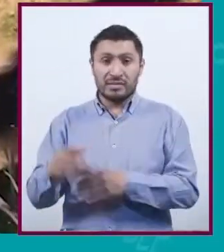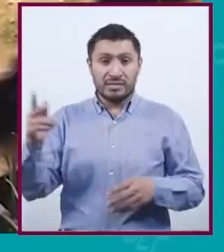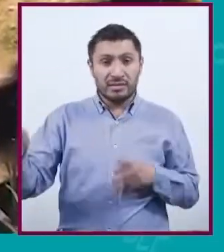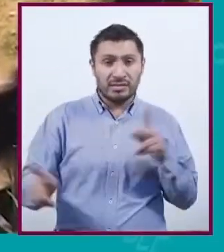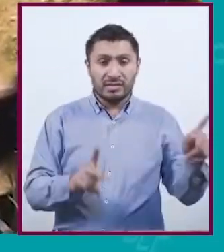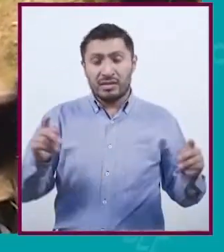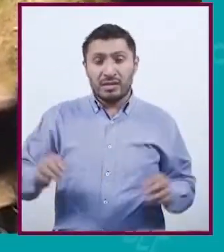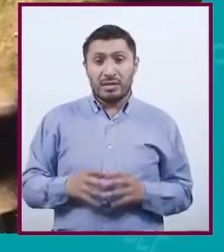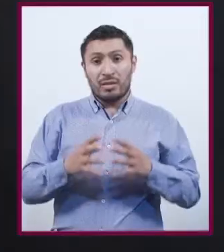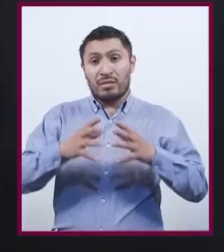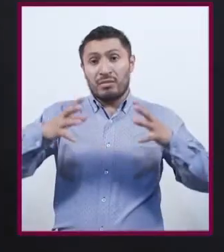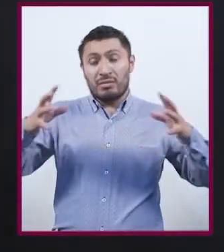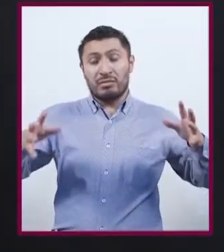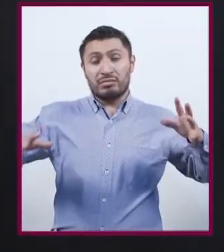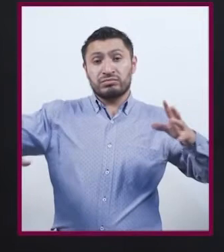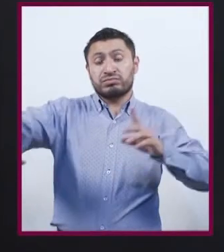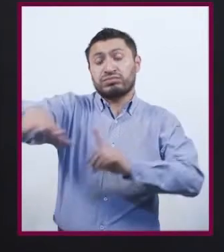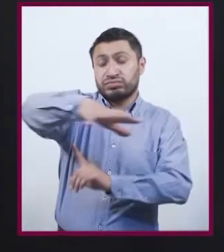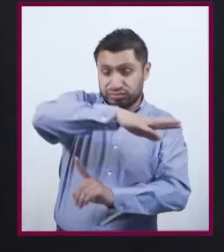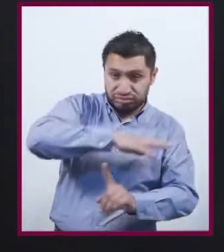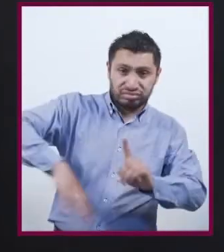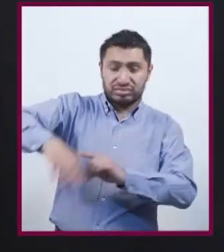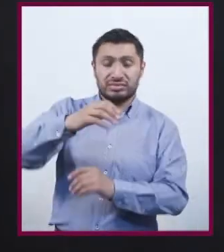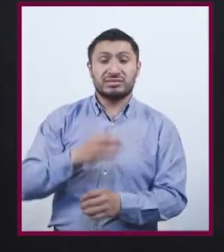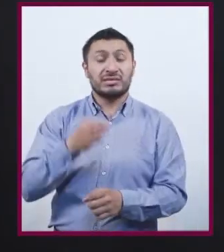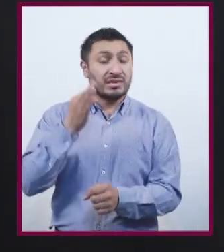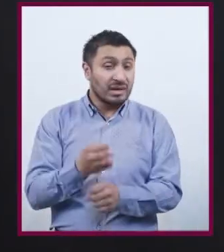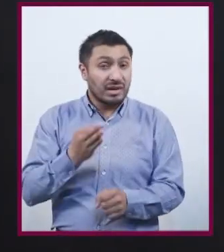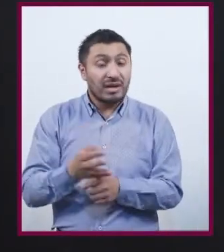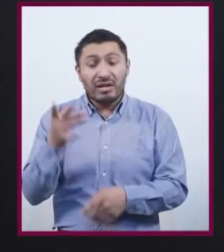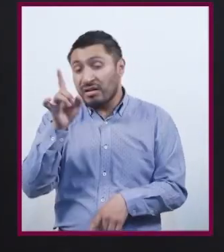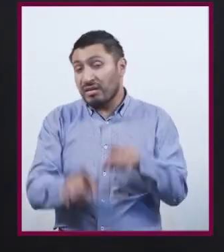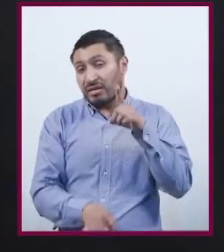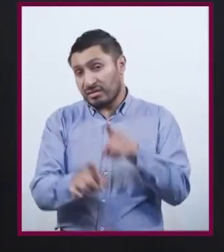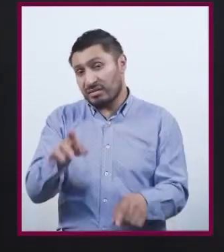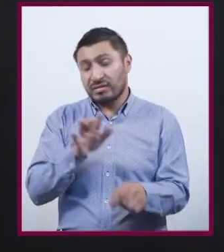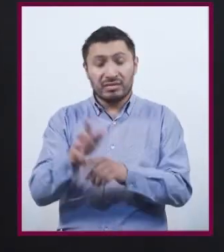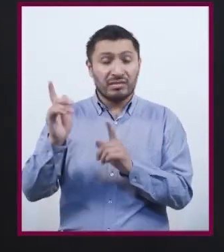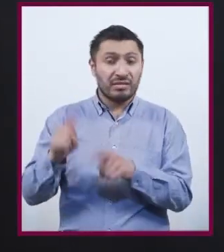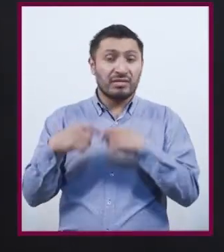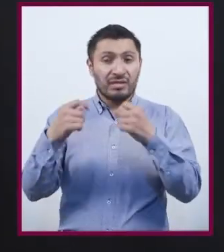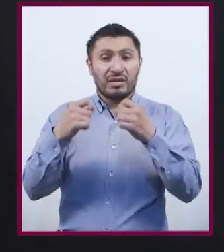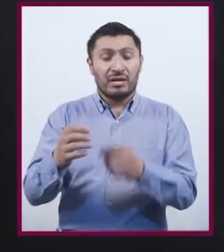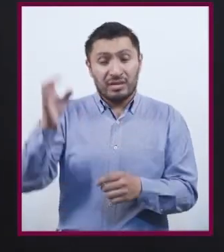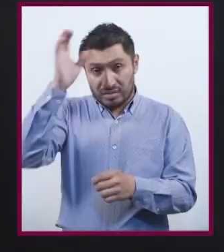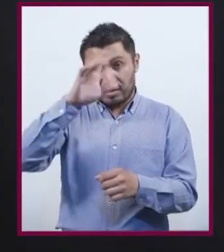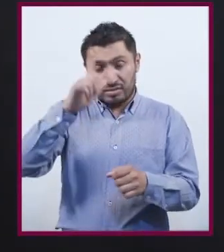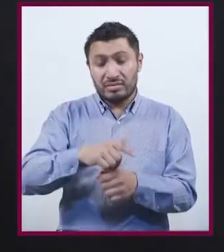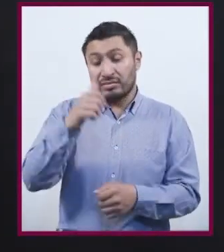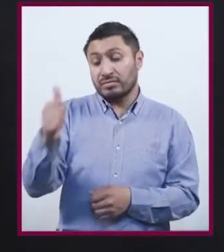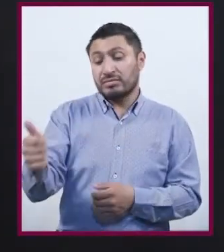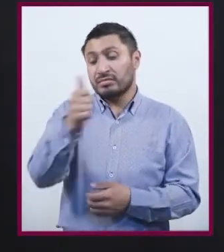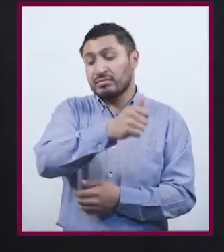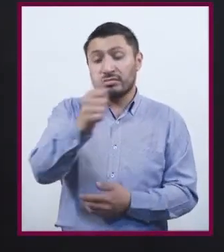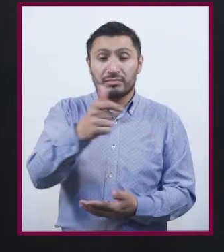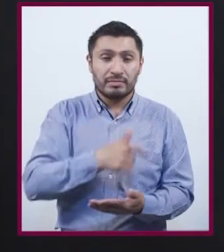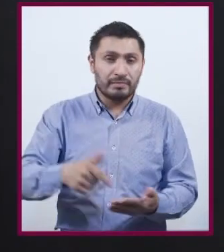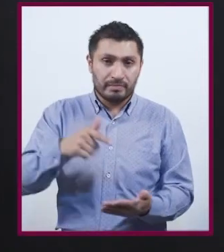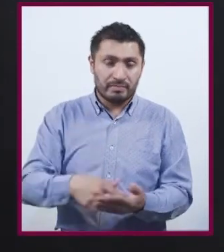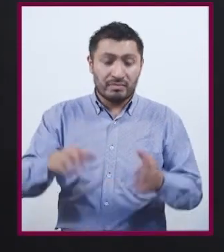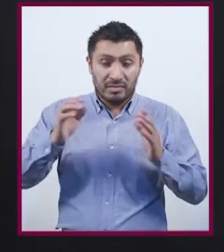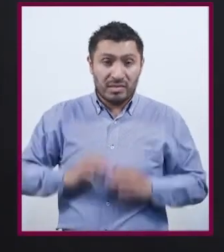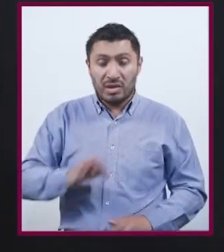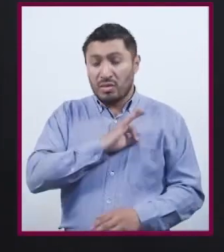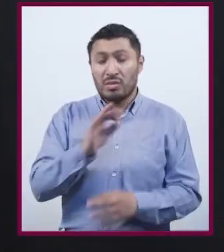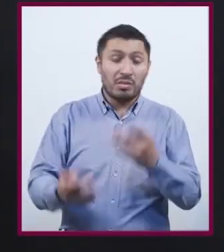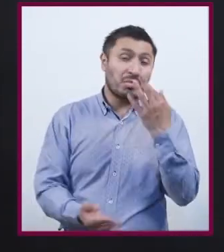crecido alrededor suyo. Y actualmente, dependiendo de las tradiciones y la cultura de cada lugar, los cuerpos pueden ser cremados y